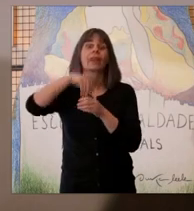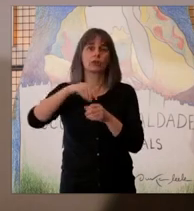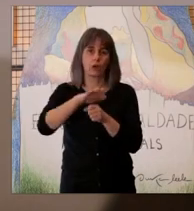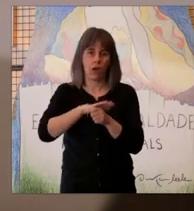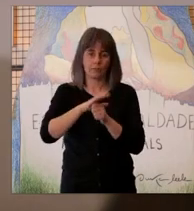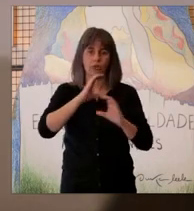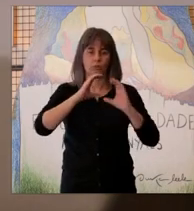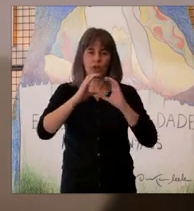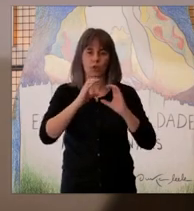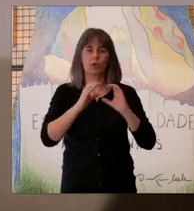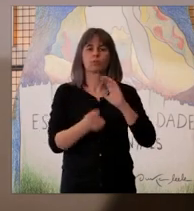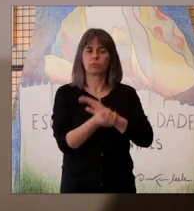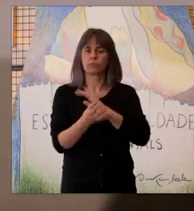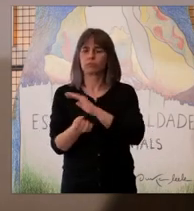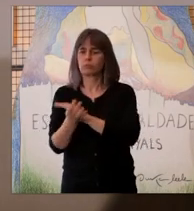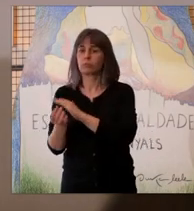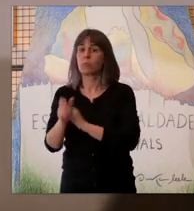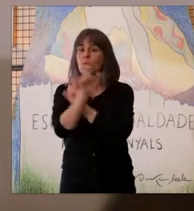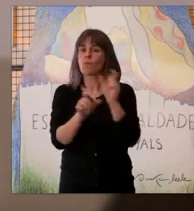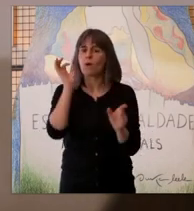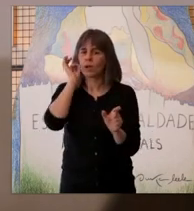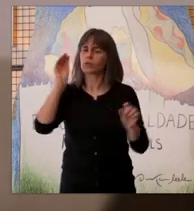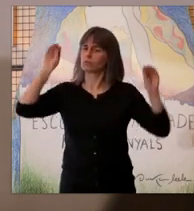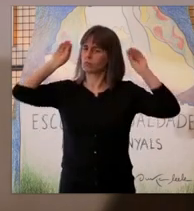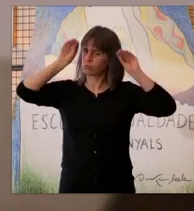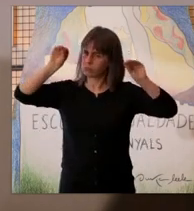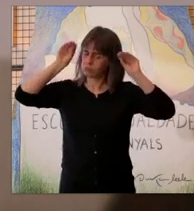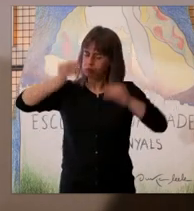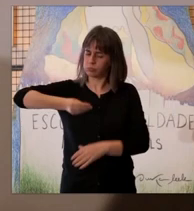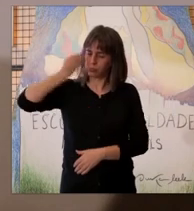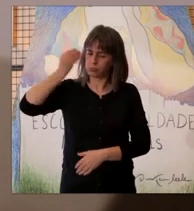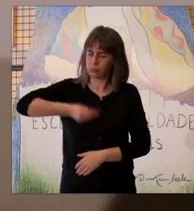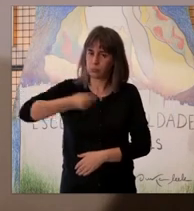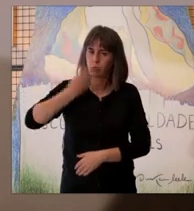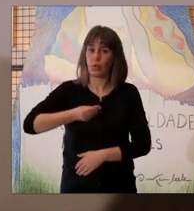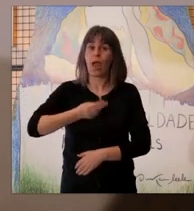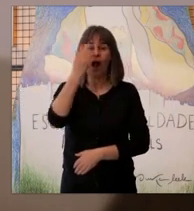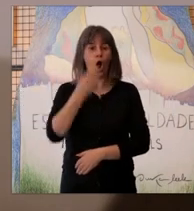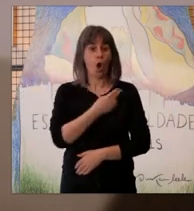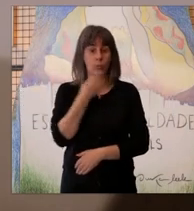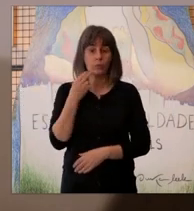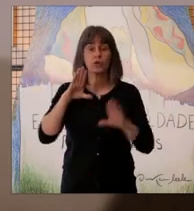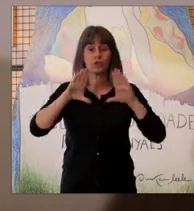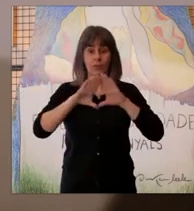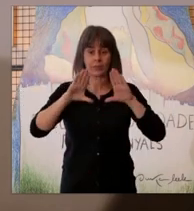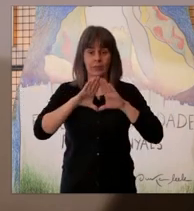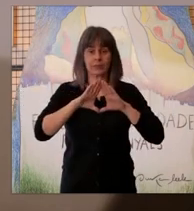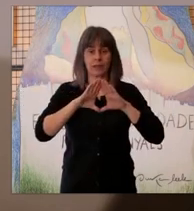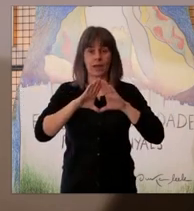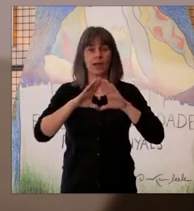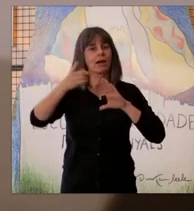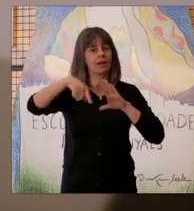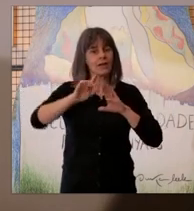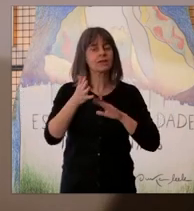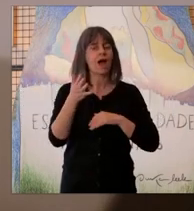mujeres formadísimas con un enorme compromiso feminista que están teniendo una